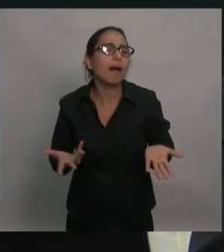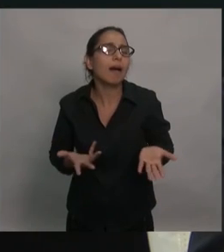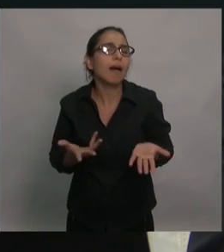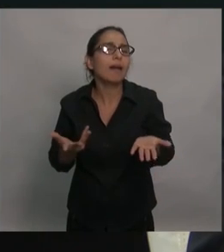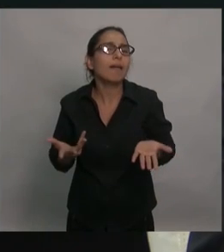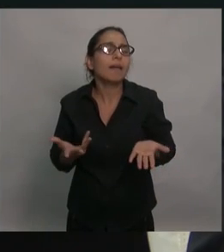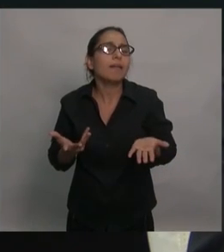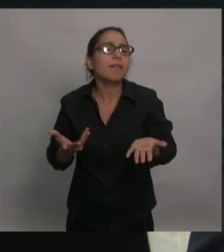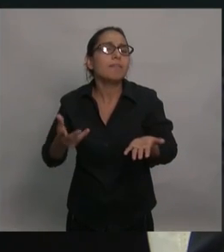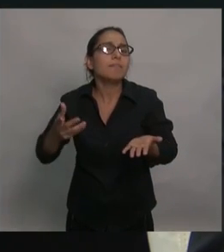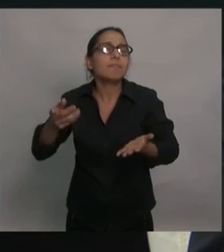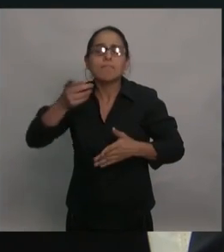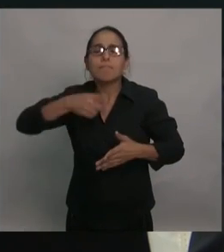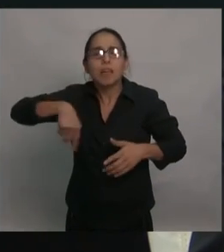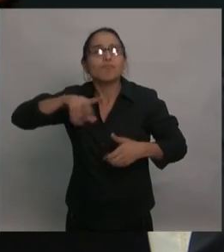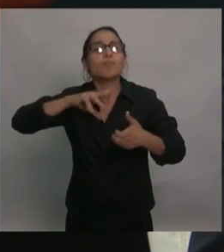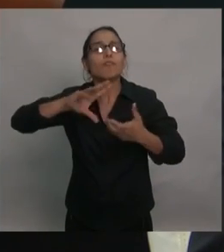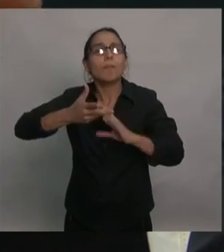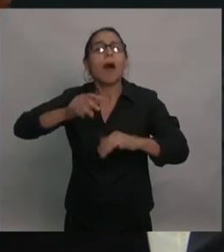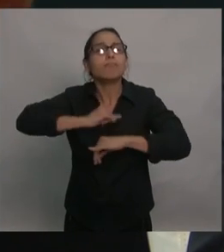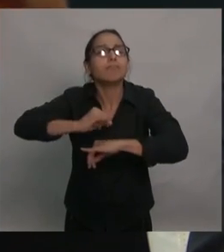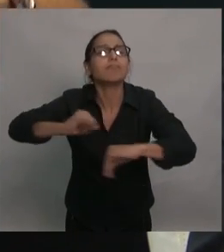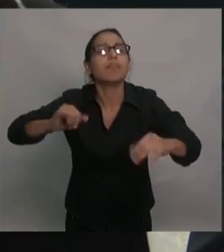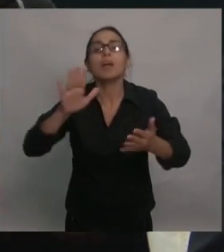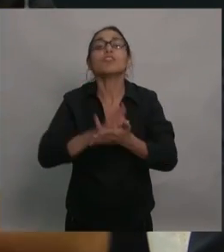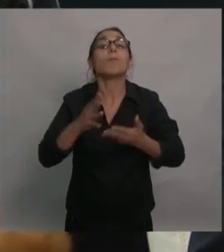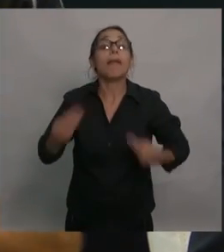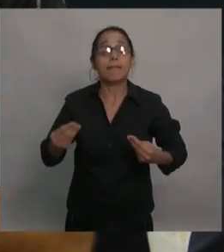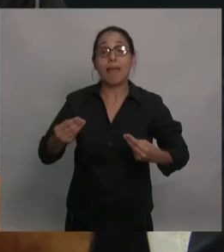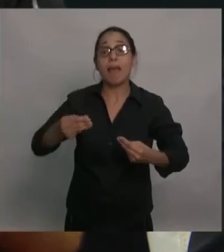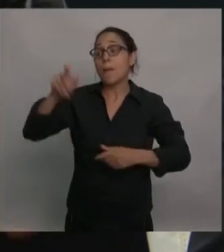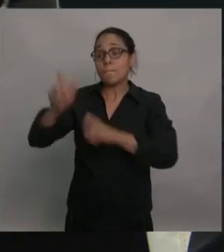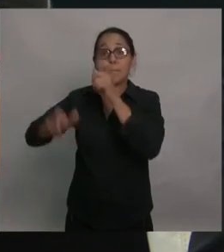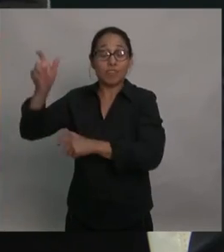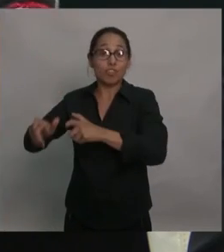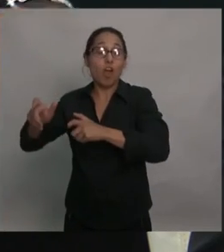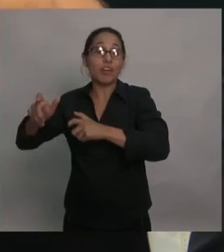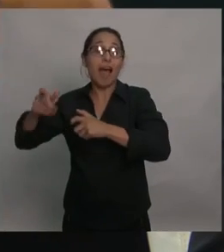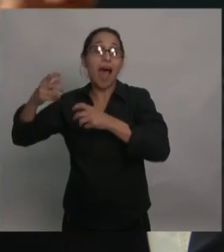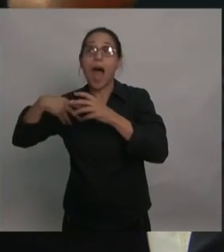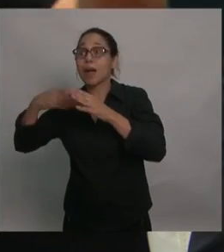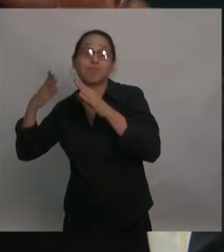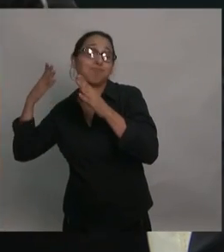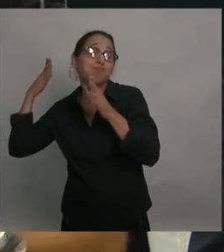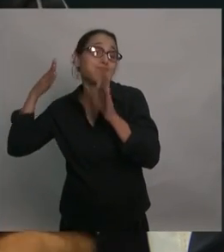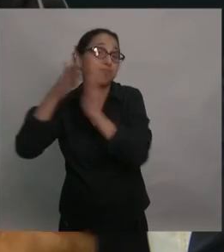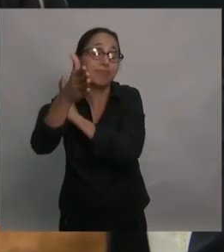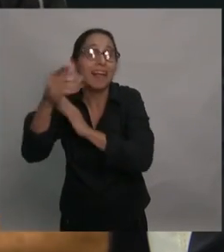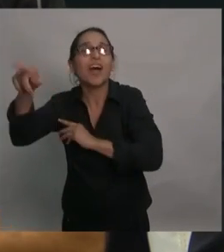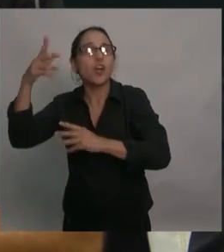cuando hacen referencia, por ejemplo, a los inmigrantes o emigrantes que salen de Cuba, a quienes tratan de darle una connotación